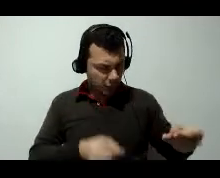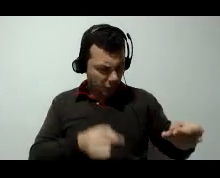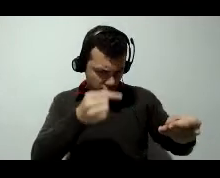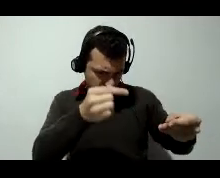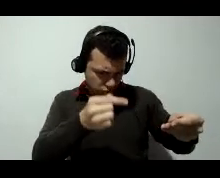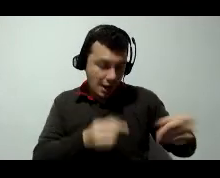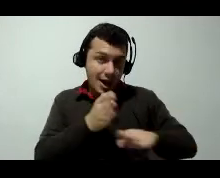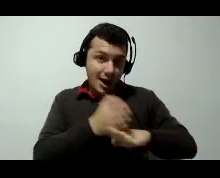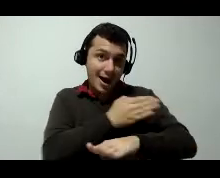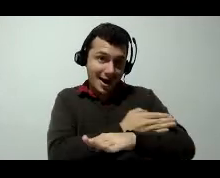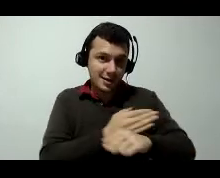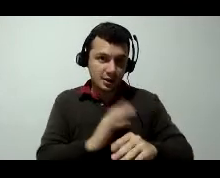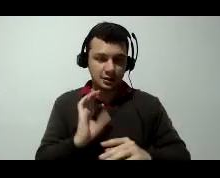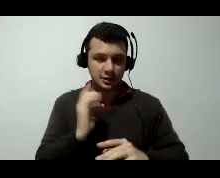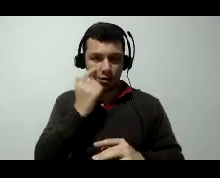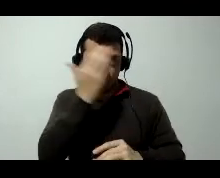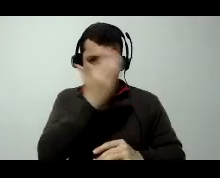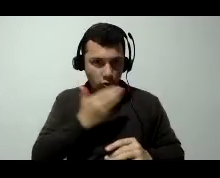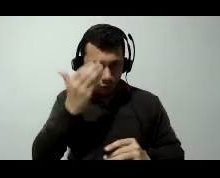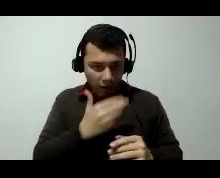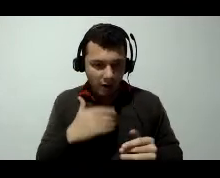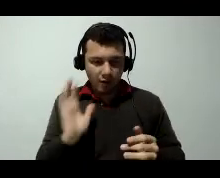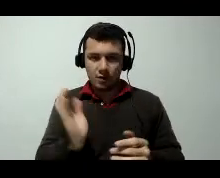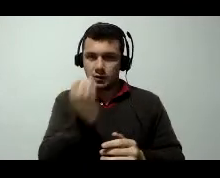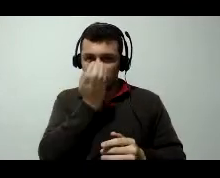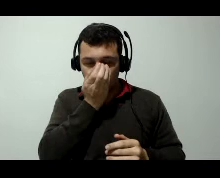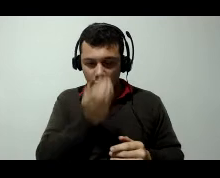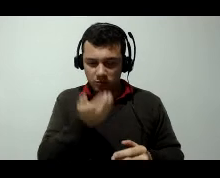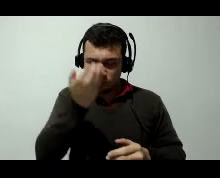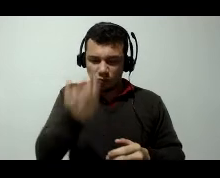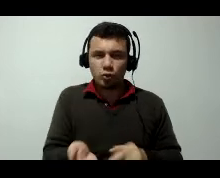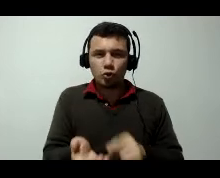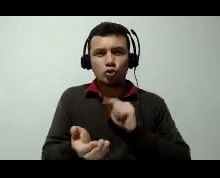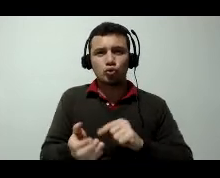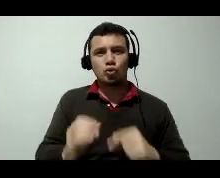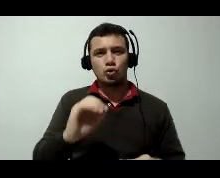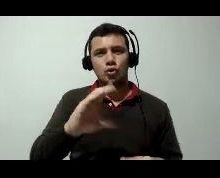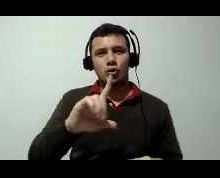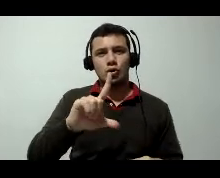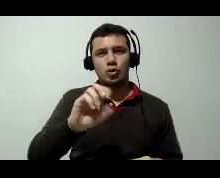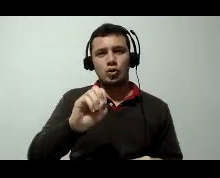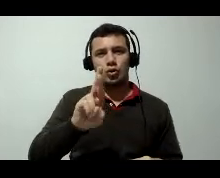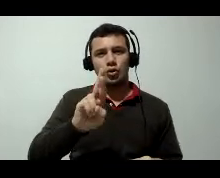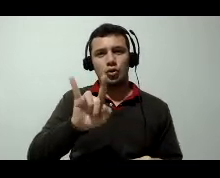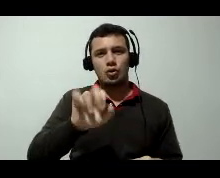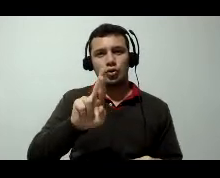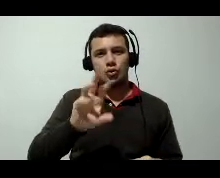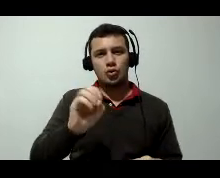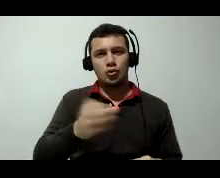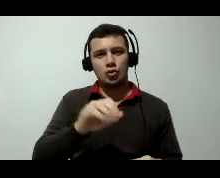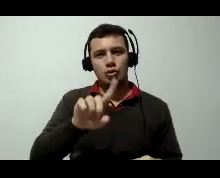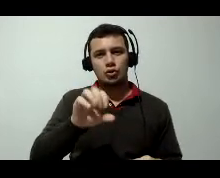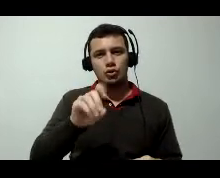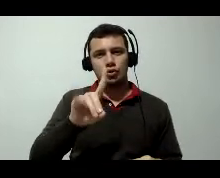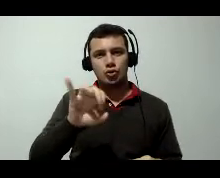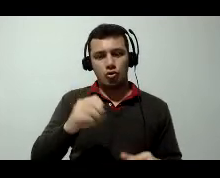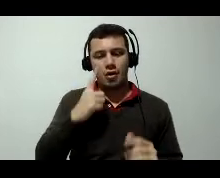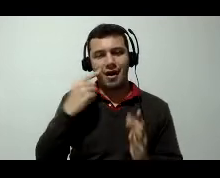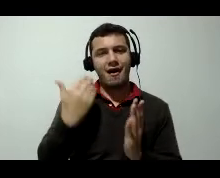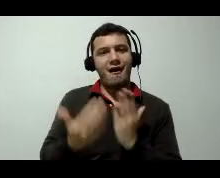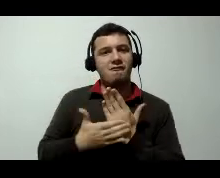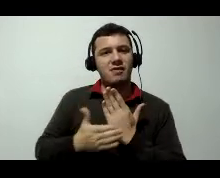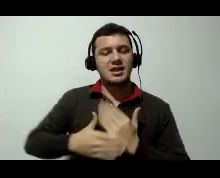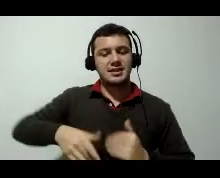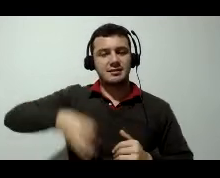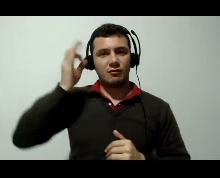pruebas de realización de cloruro de sodio, que son las que me dicen que sí es una N95, y que me den como todas